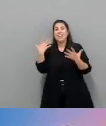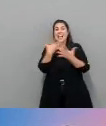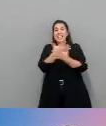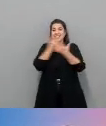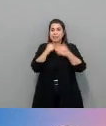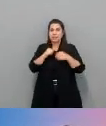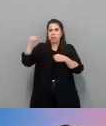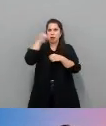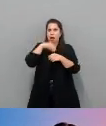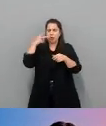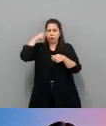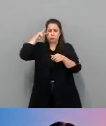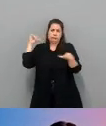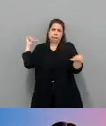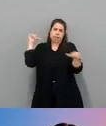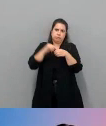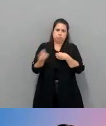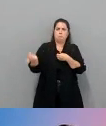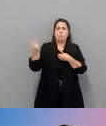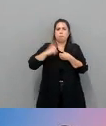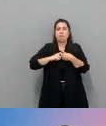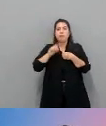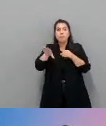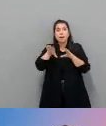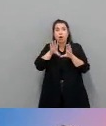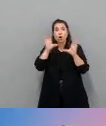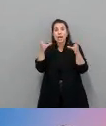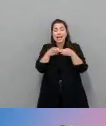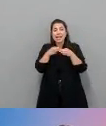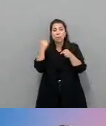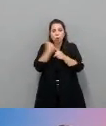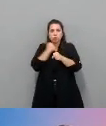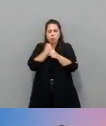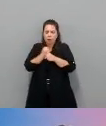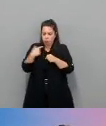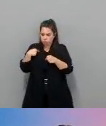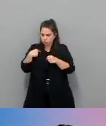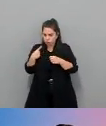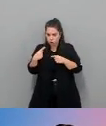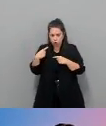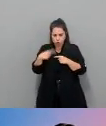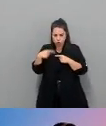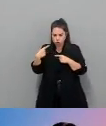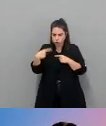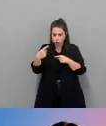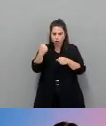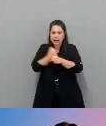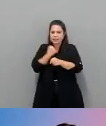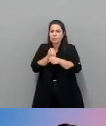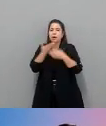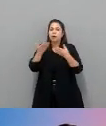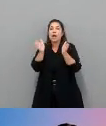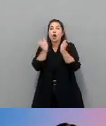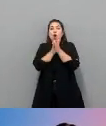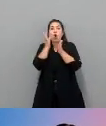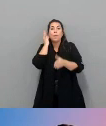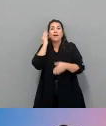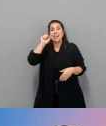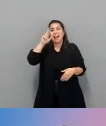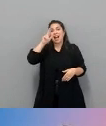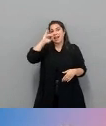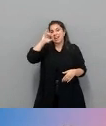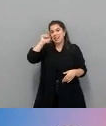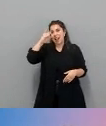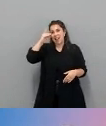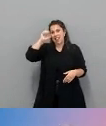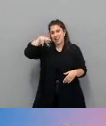Amencer, pero el equipo de trabajo con el que diariamente estoy es con mi compañera Ariadna, que quiero también agradecer